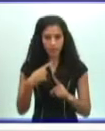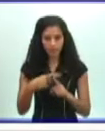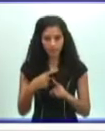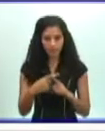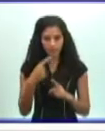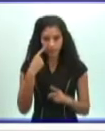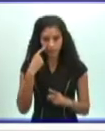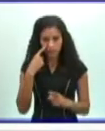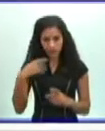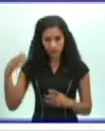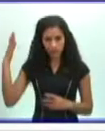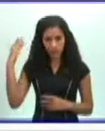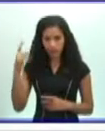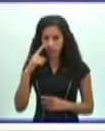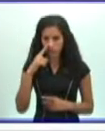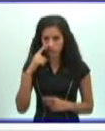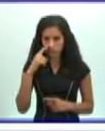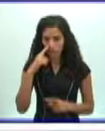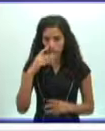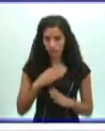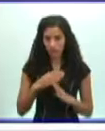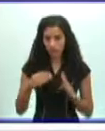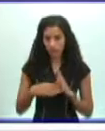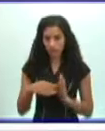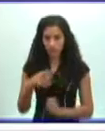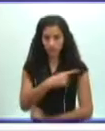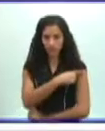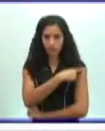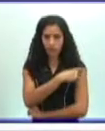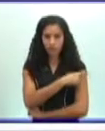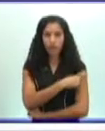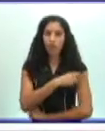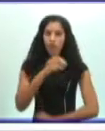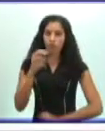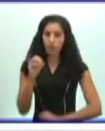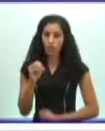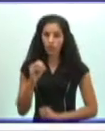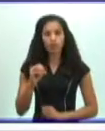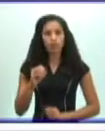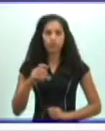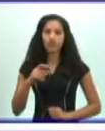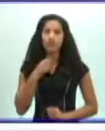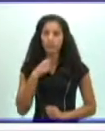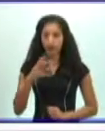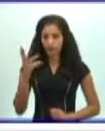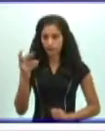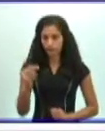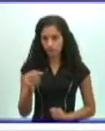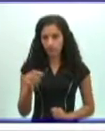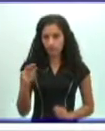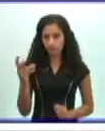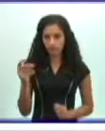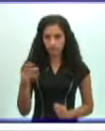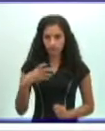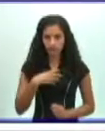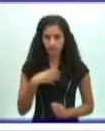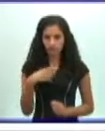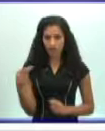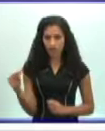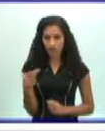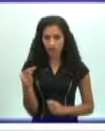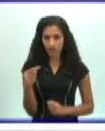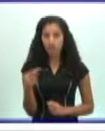números naturales y fraccionarios desde la primaria, o cuando la cantidad de factores negativos